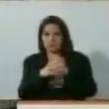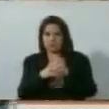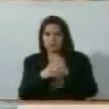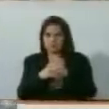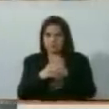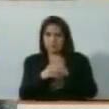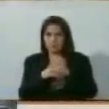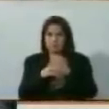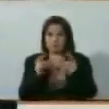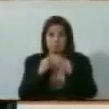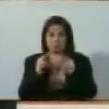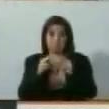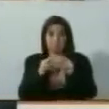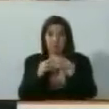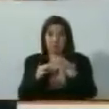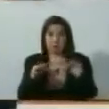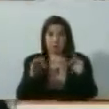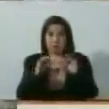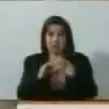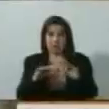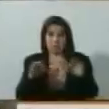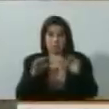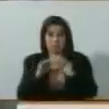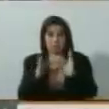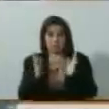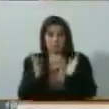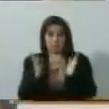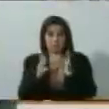No conozco ninguno que sea revolucionario.